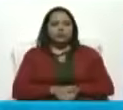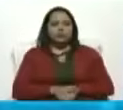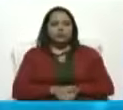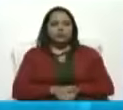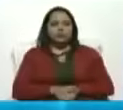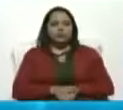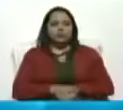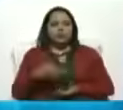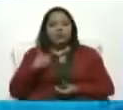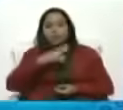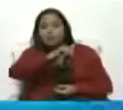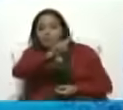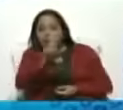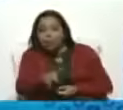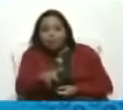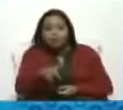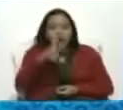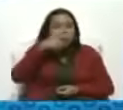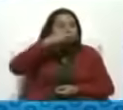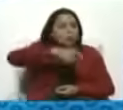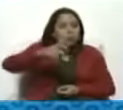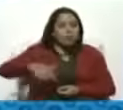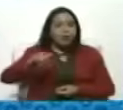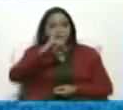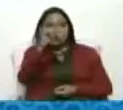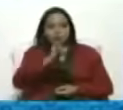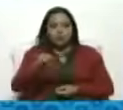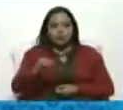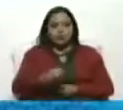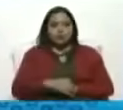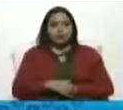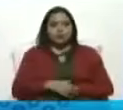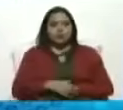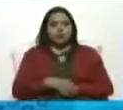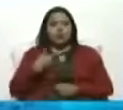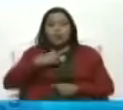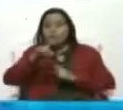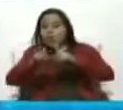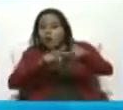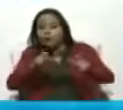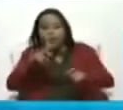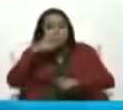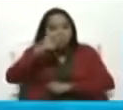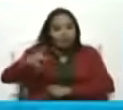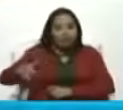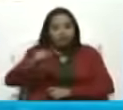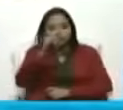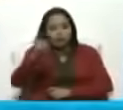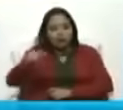Y le pregunto al pueblo del Zulia, le pregunto al pueblo del Zulia: